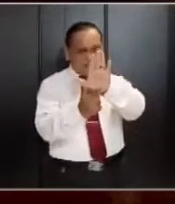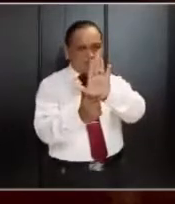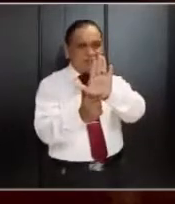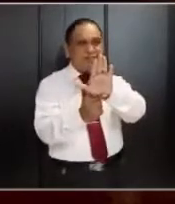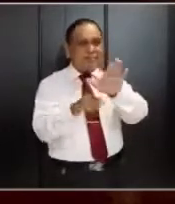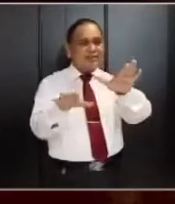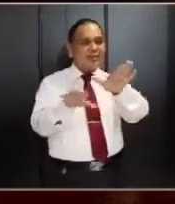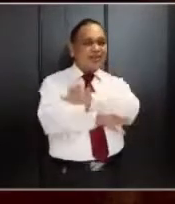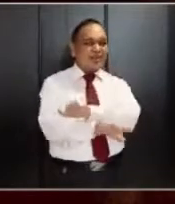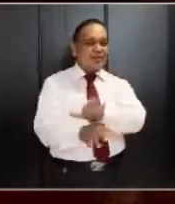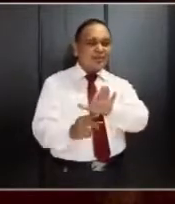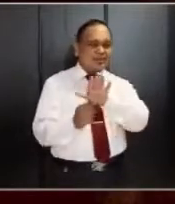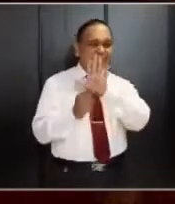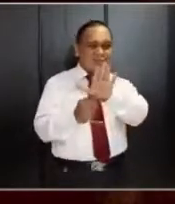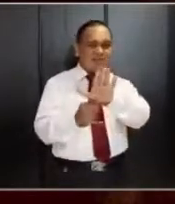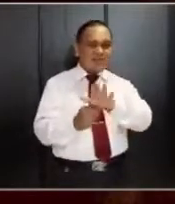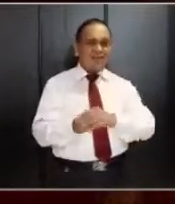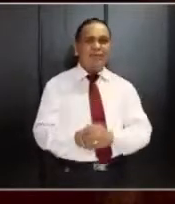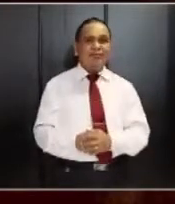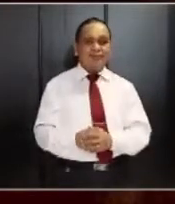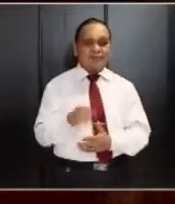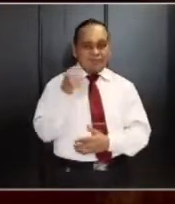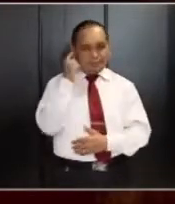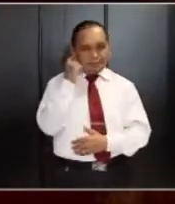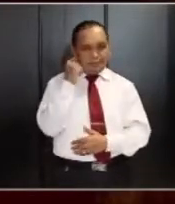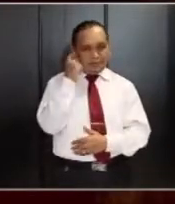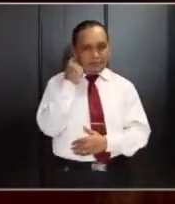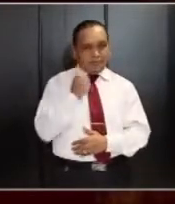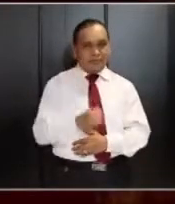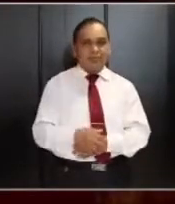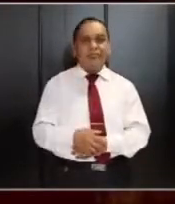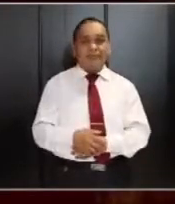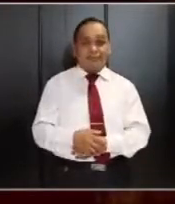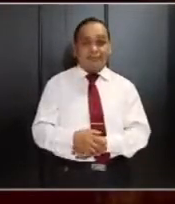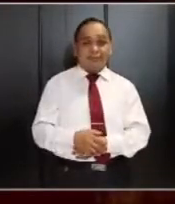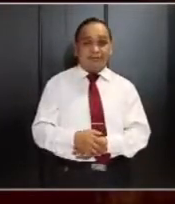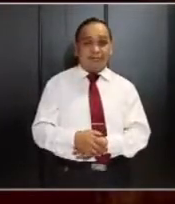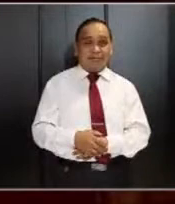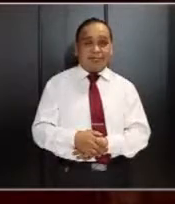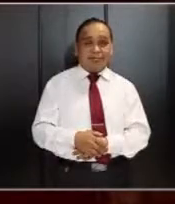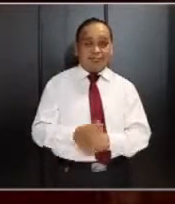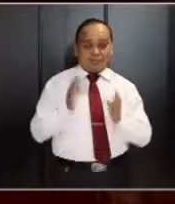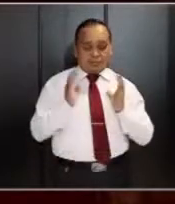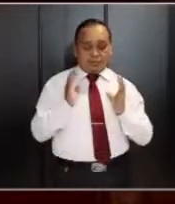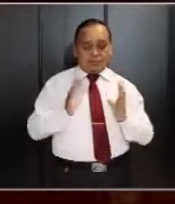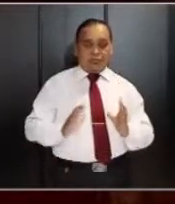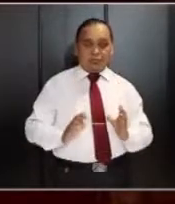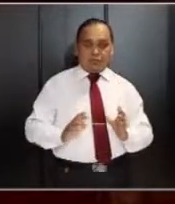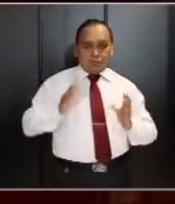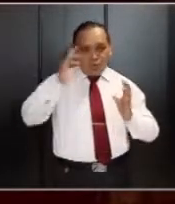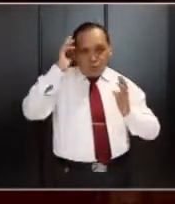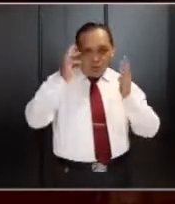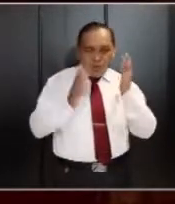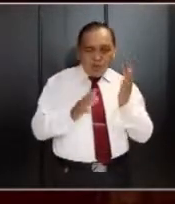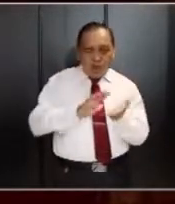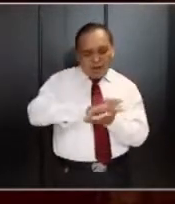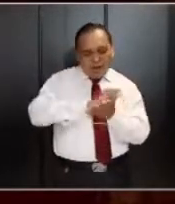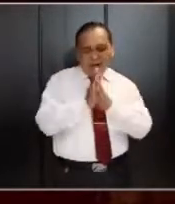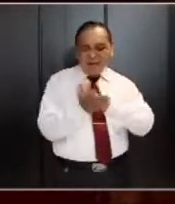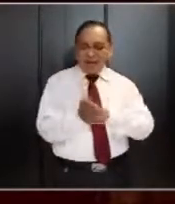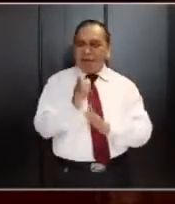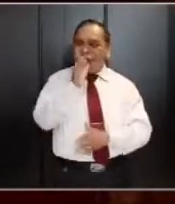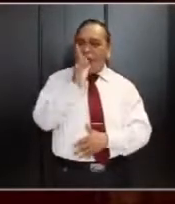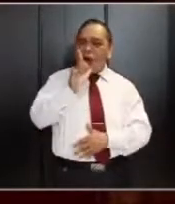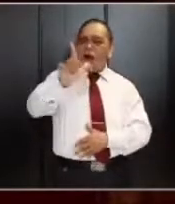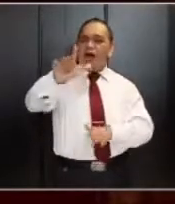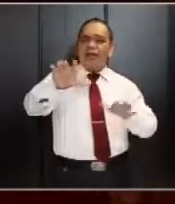cambiaron de look. Y dicen que cuando uno cambia de look, también cambia de alma, ¿no? También algo pasa en tu interior.